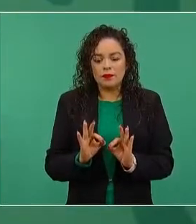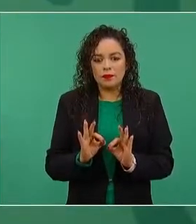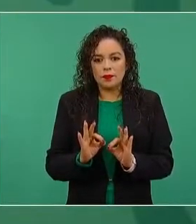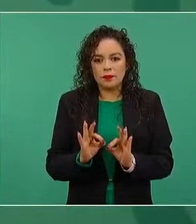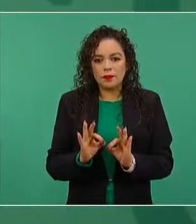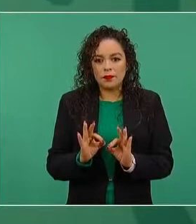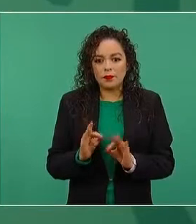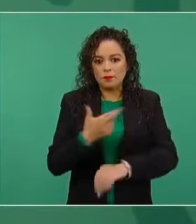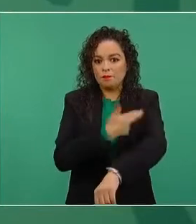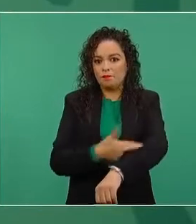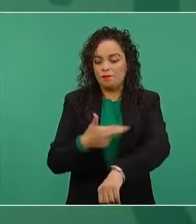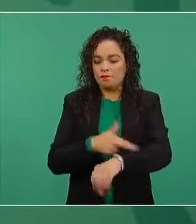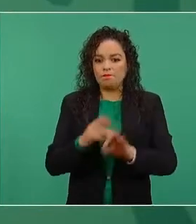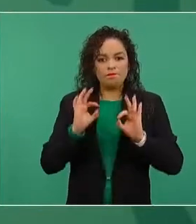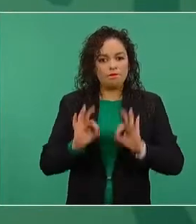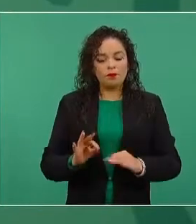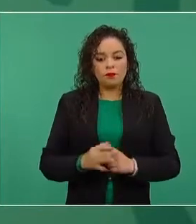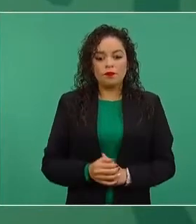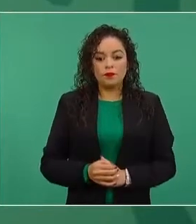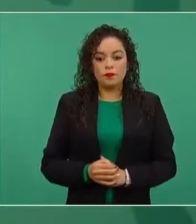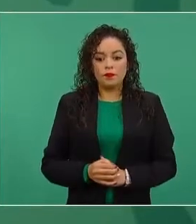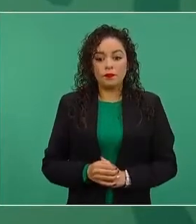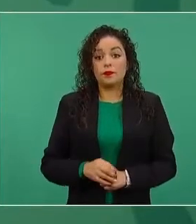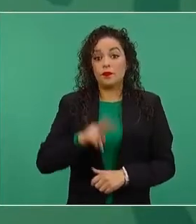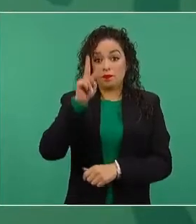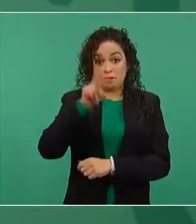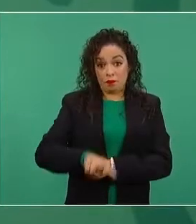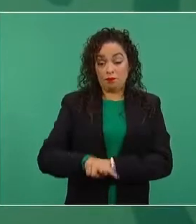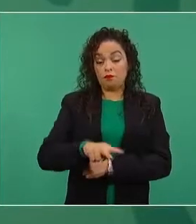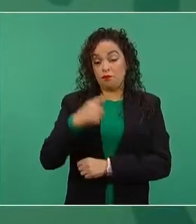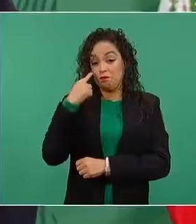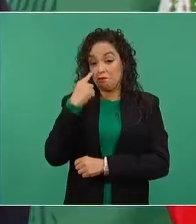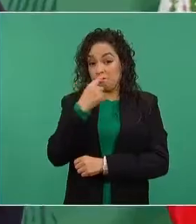vemos muy bien